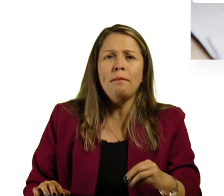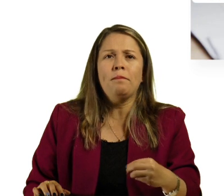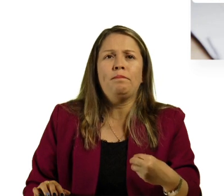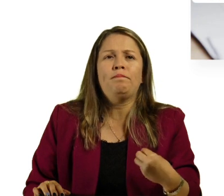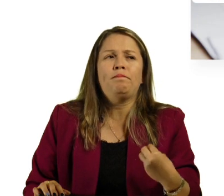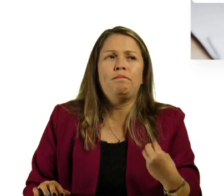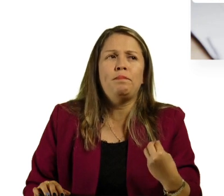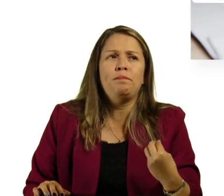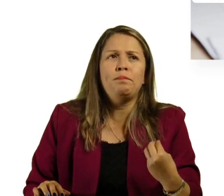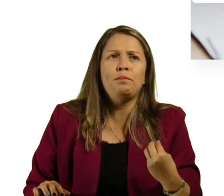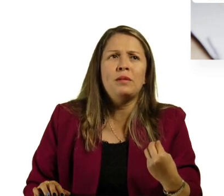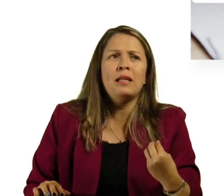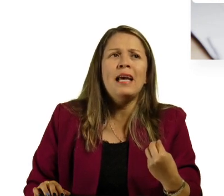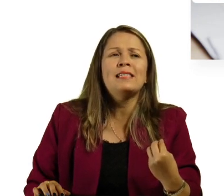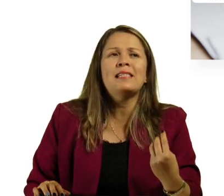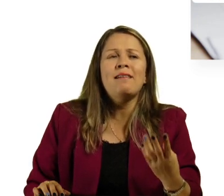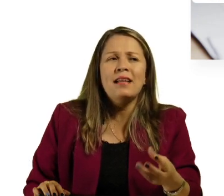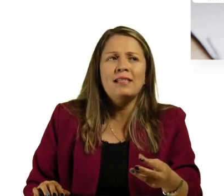busque